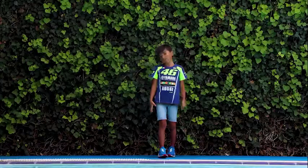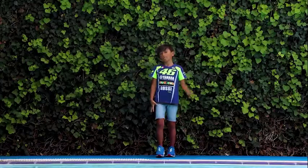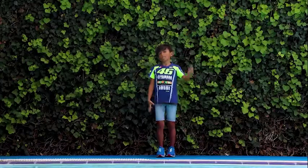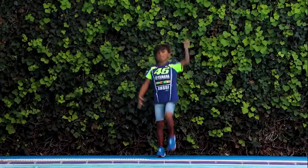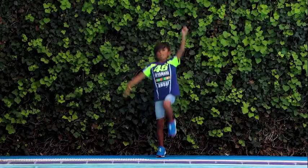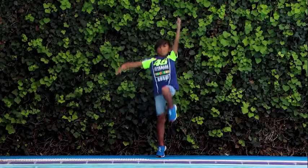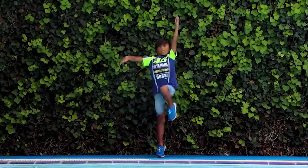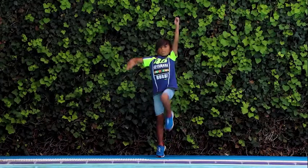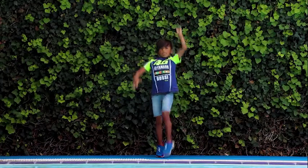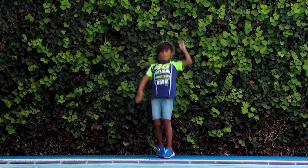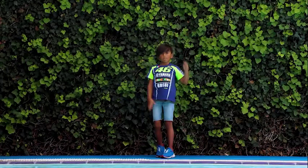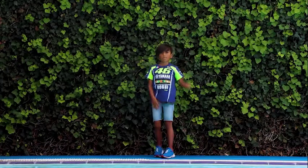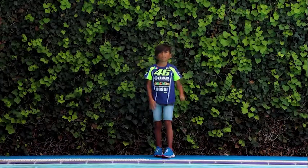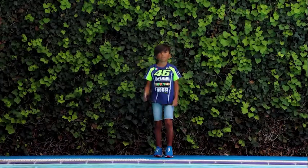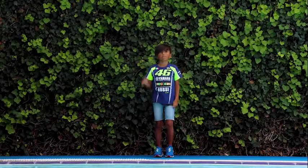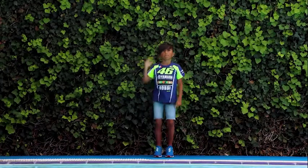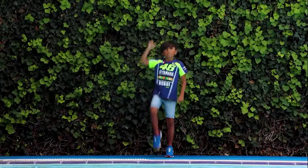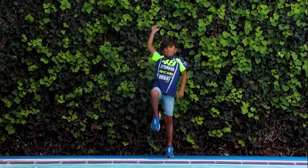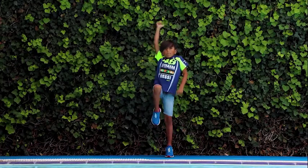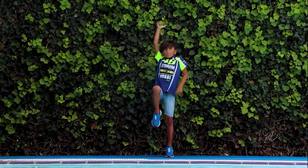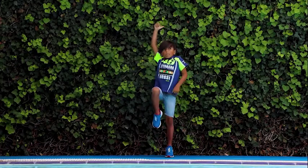bien.